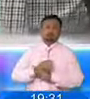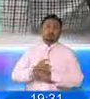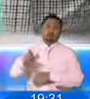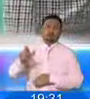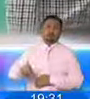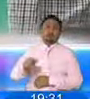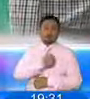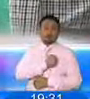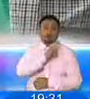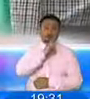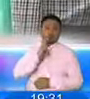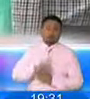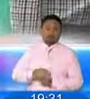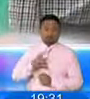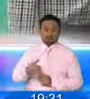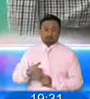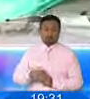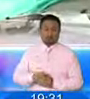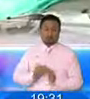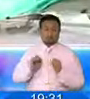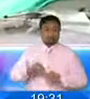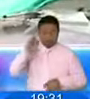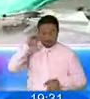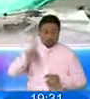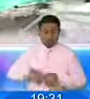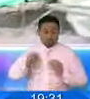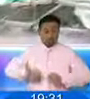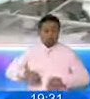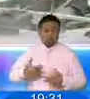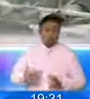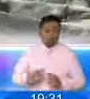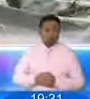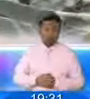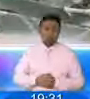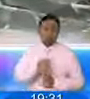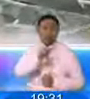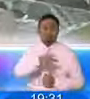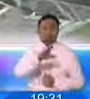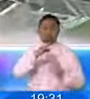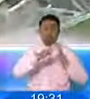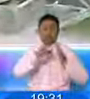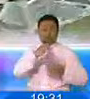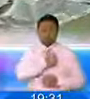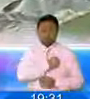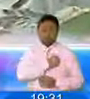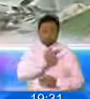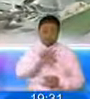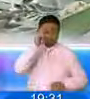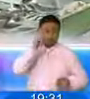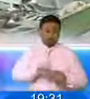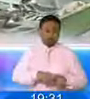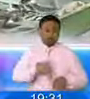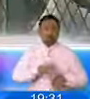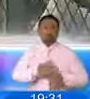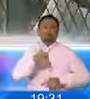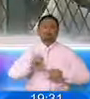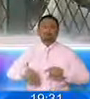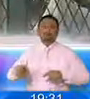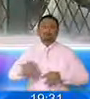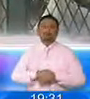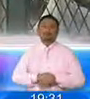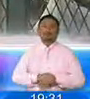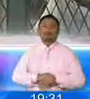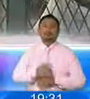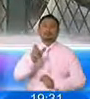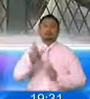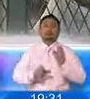culposo sostiene que existe toda la predisposición para llegar a un acuerdo con los propietarios del inmueble, pero esto no es posible, pues el local pertenece